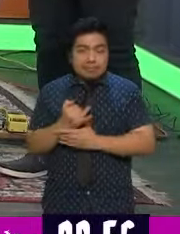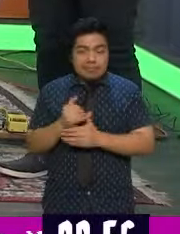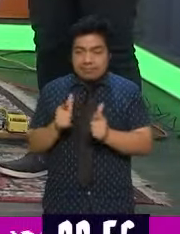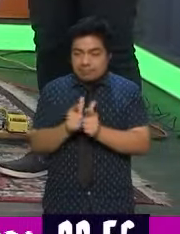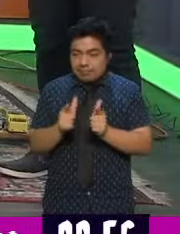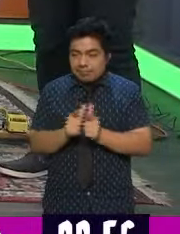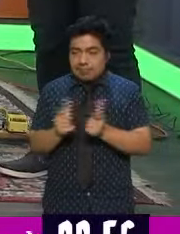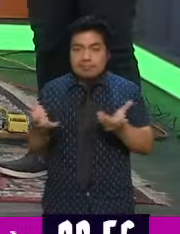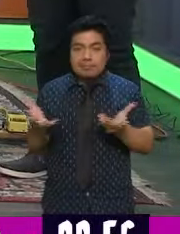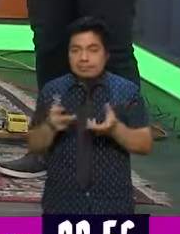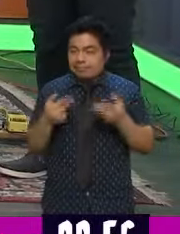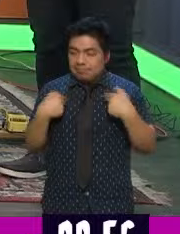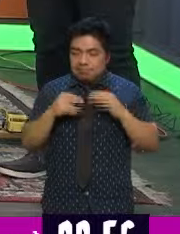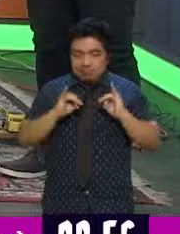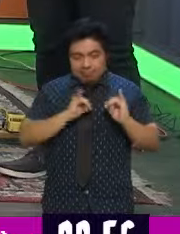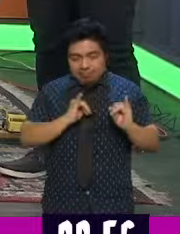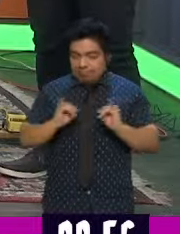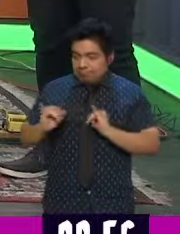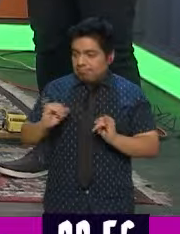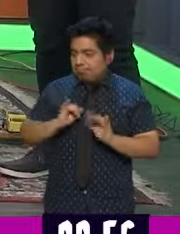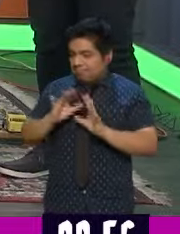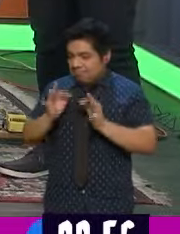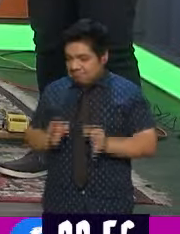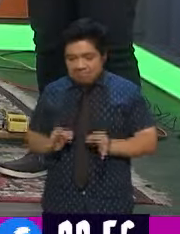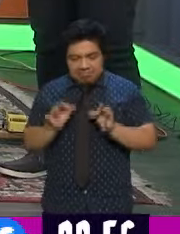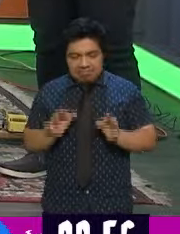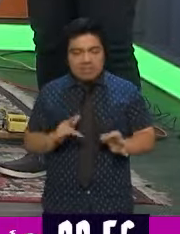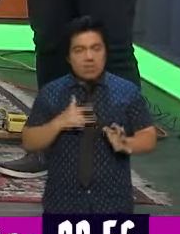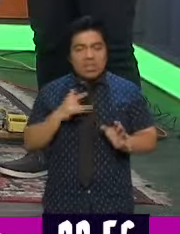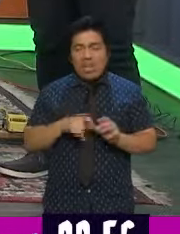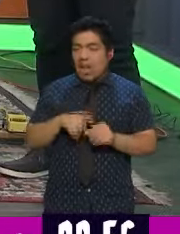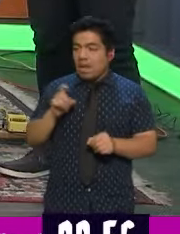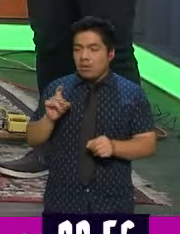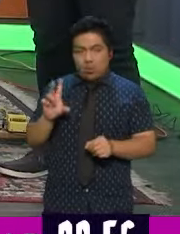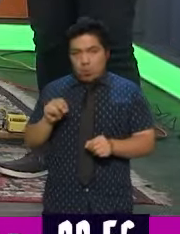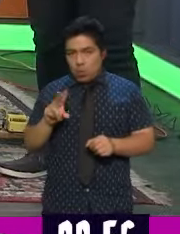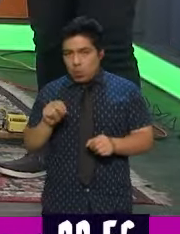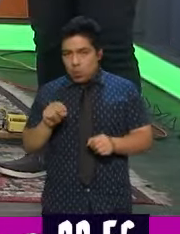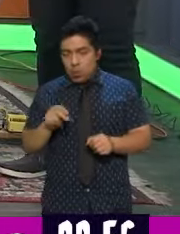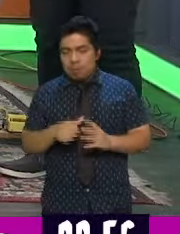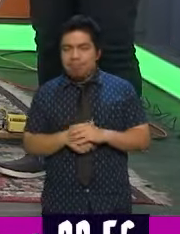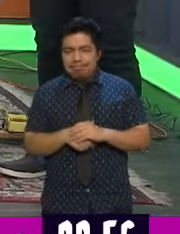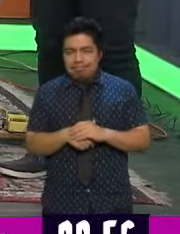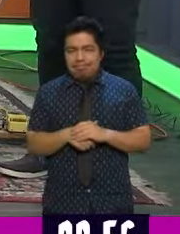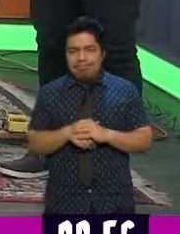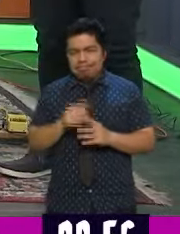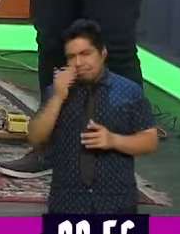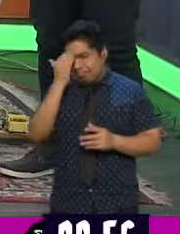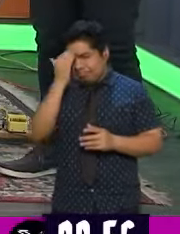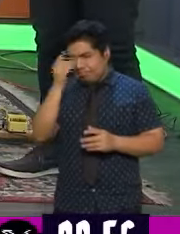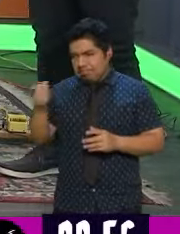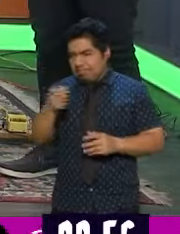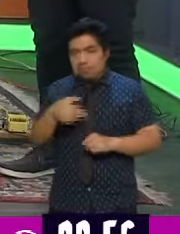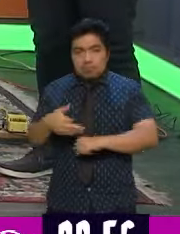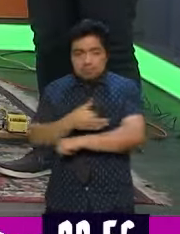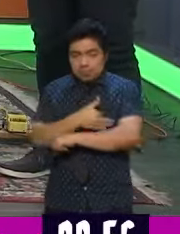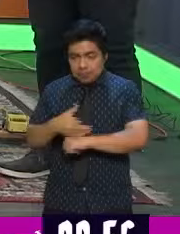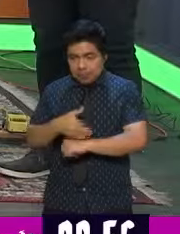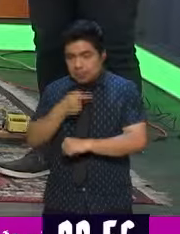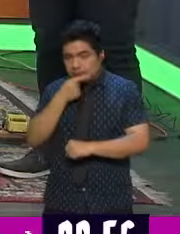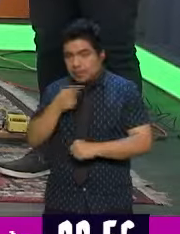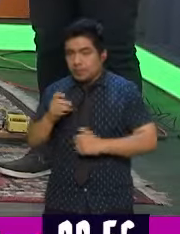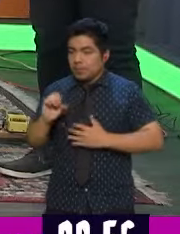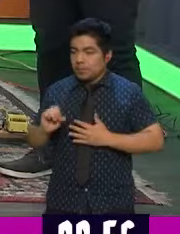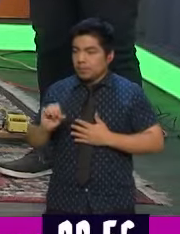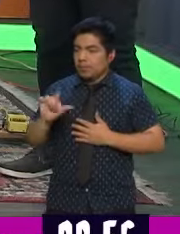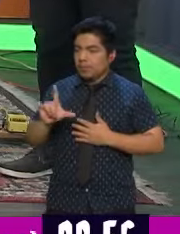en donde podamos ser nosotros sin sentirnos esa. Excluidos, ¿no? Oiga, ¿usted conoció, le he dicho, no sé, un familiar suyo de Olga